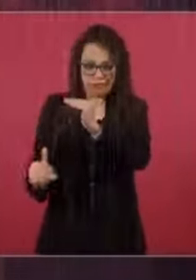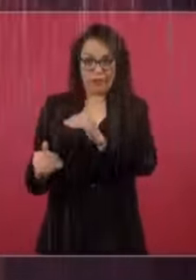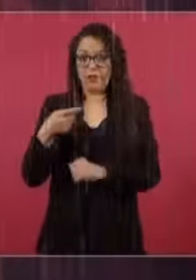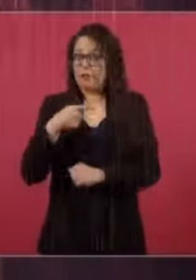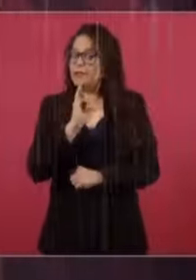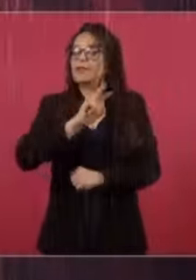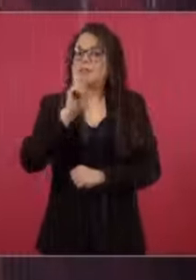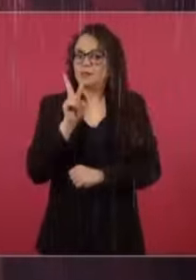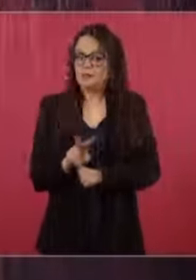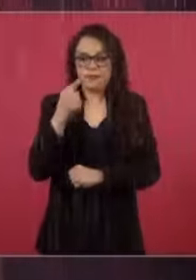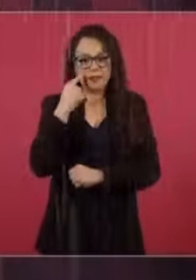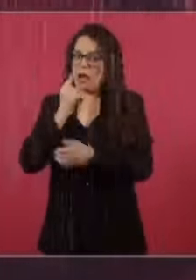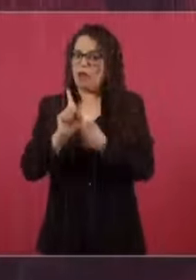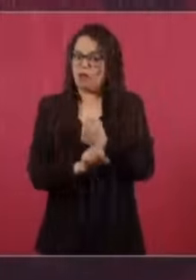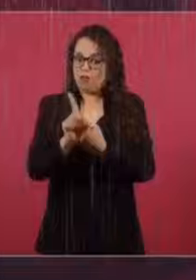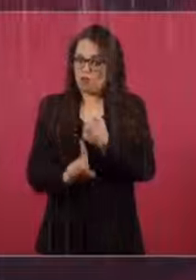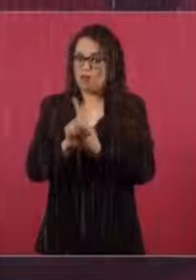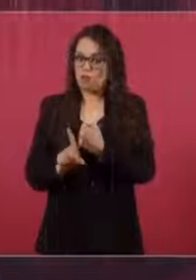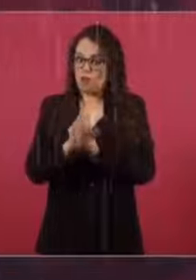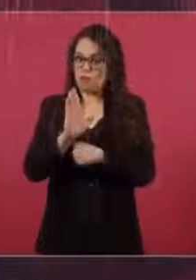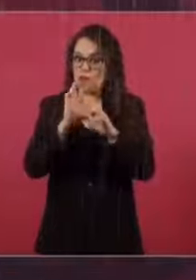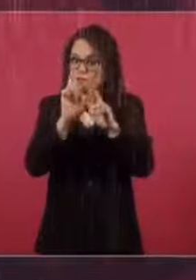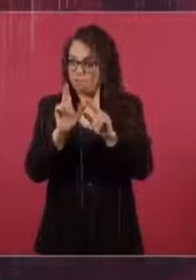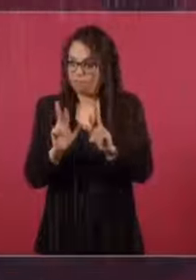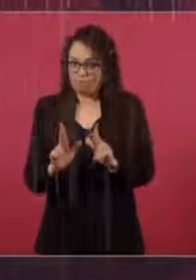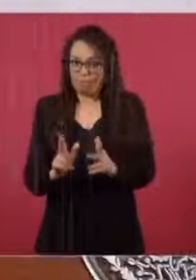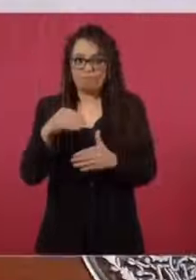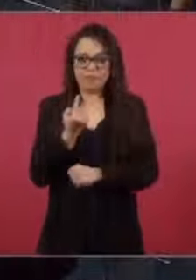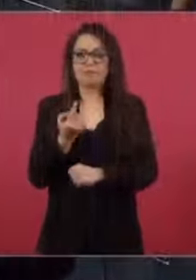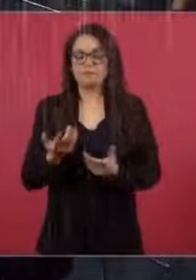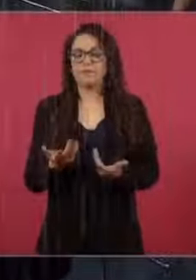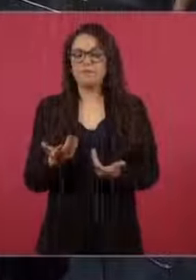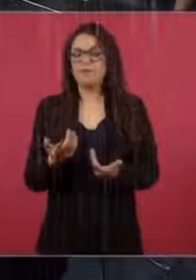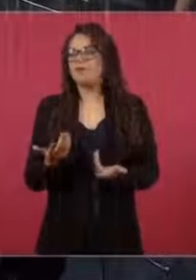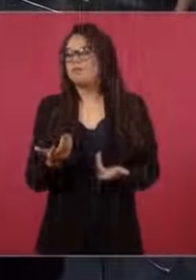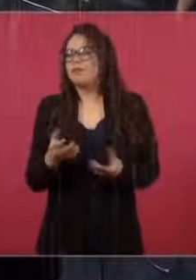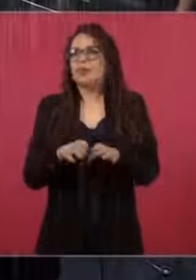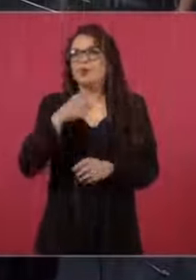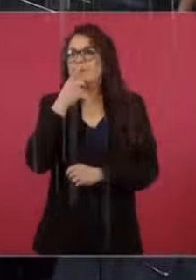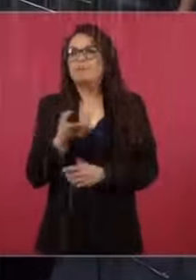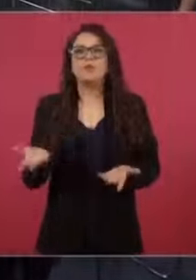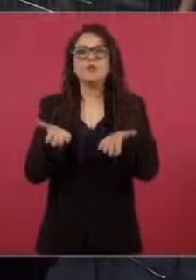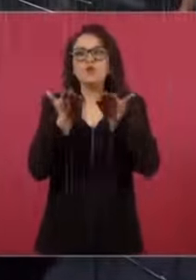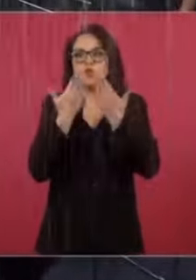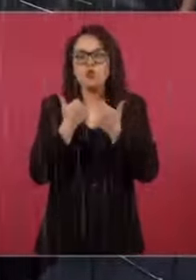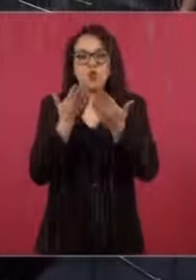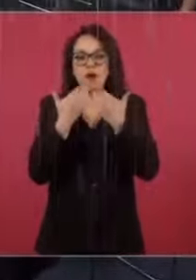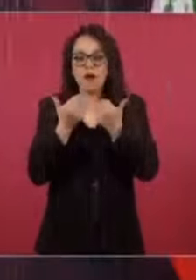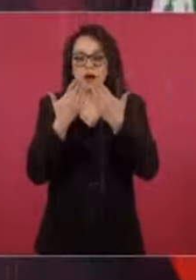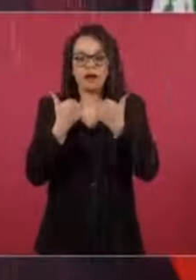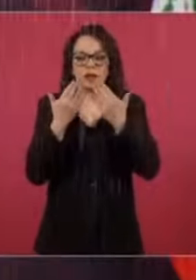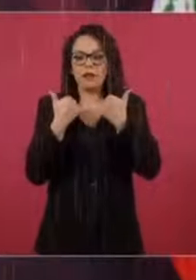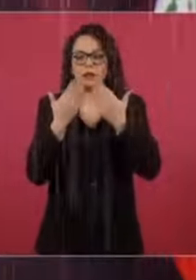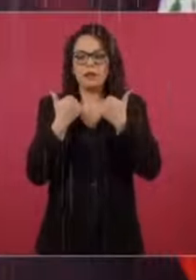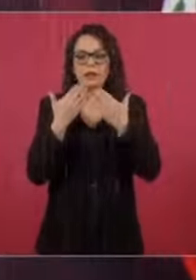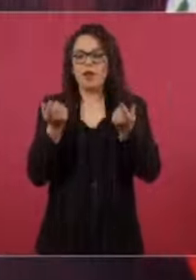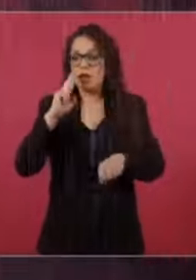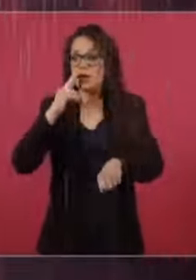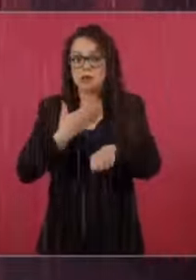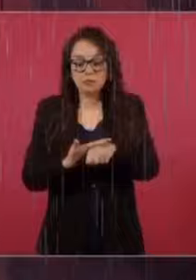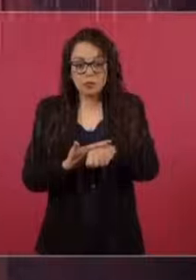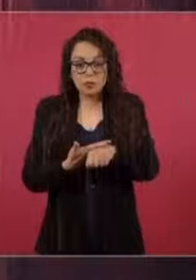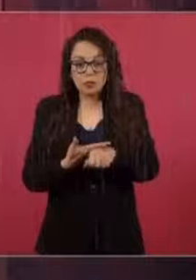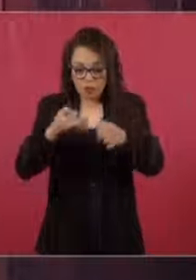en el Poder Judicial y hay una crisis de gobernabilidad. No hay controles.